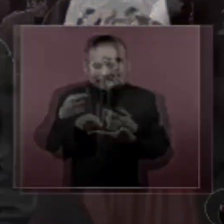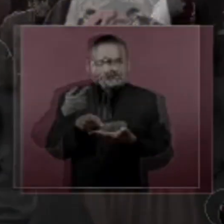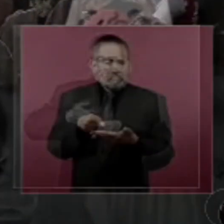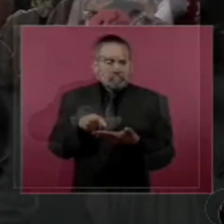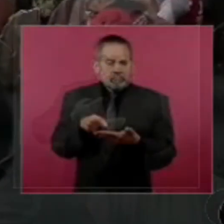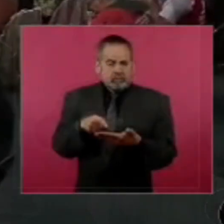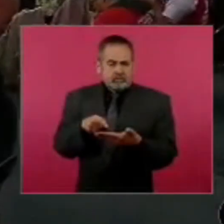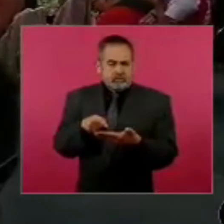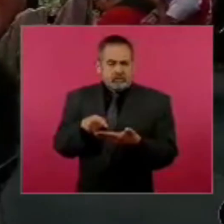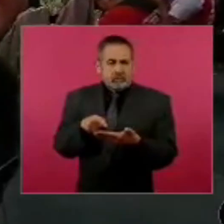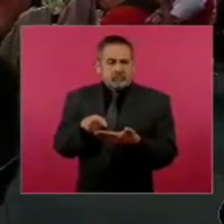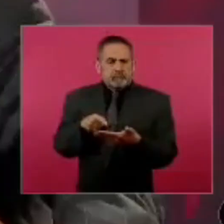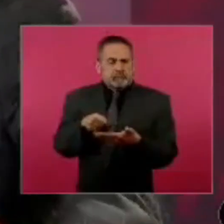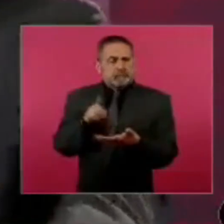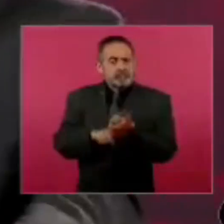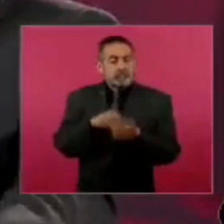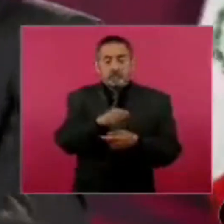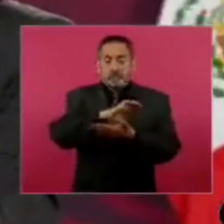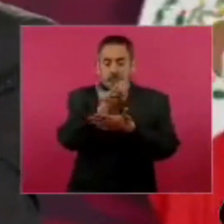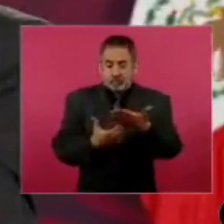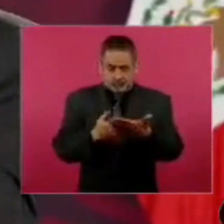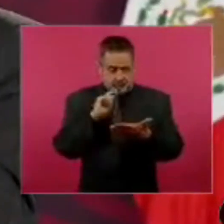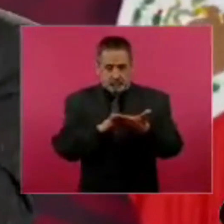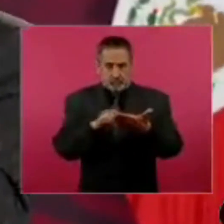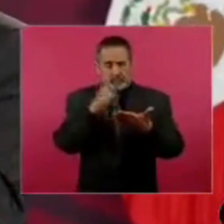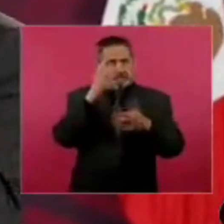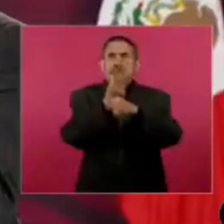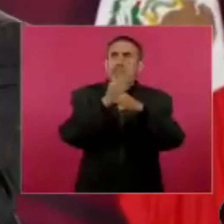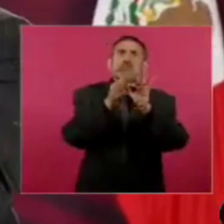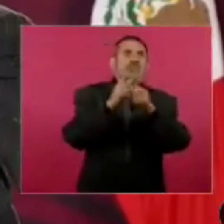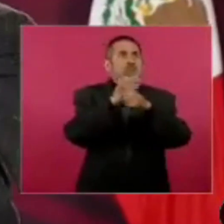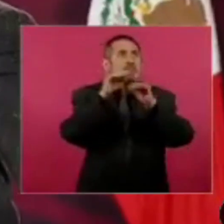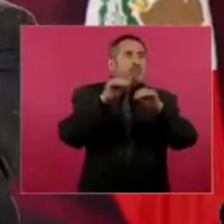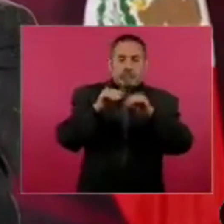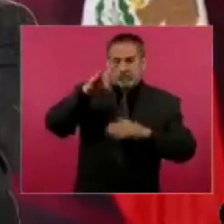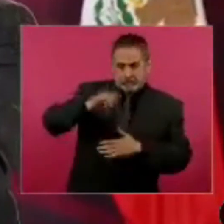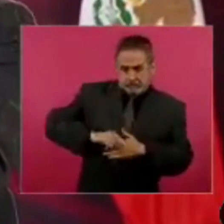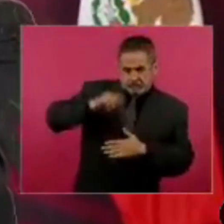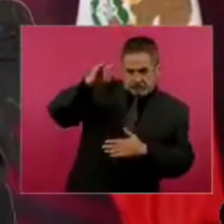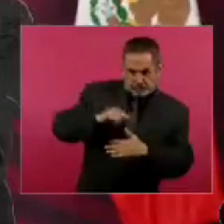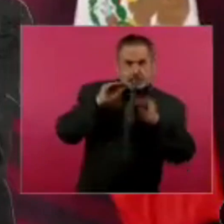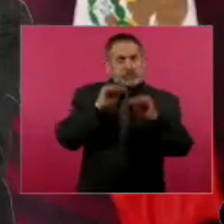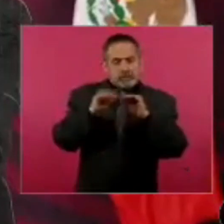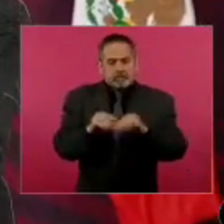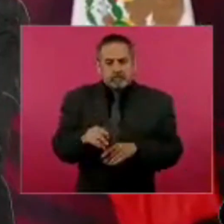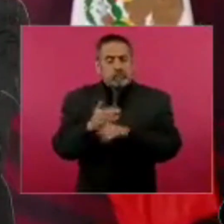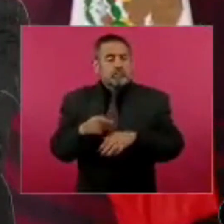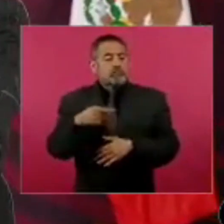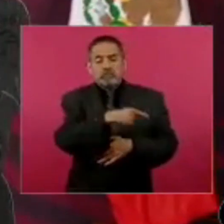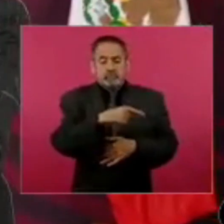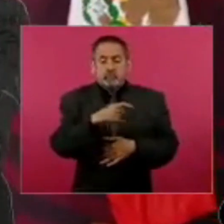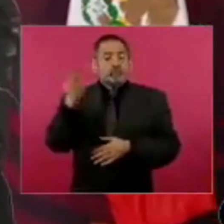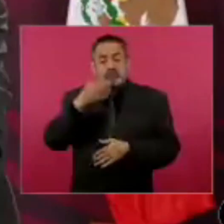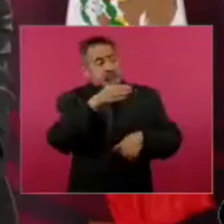responsables. Hay un contrato de mantenimiento de estos elevadores. Se informó que no